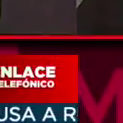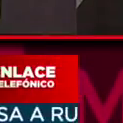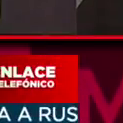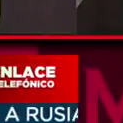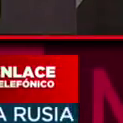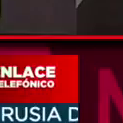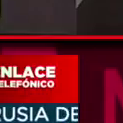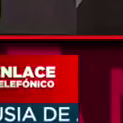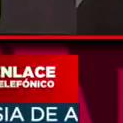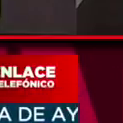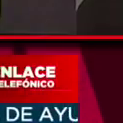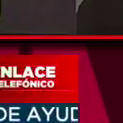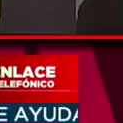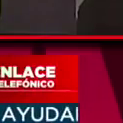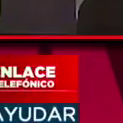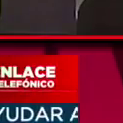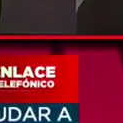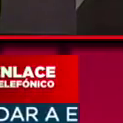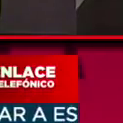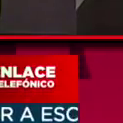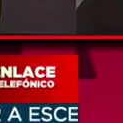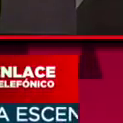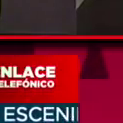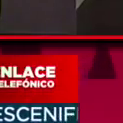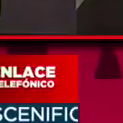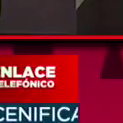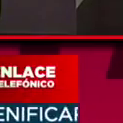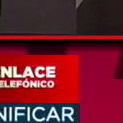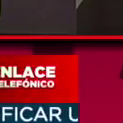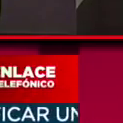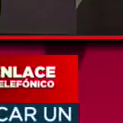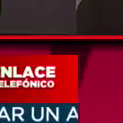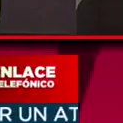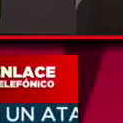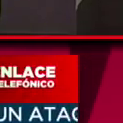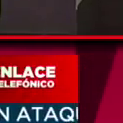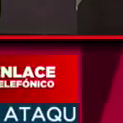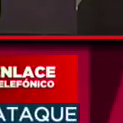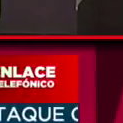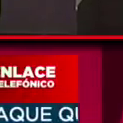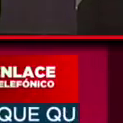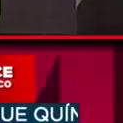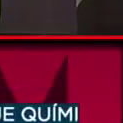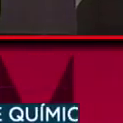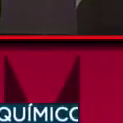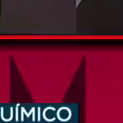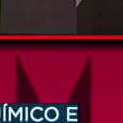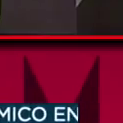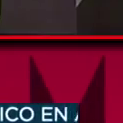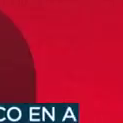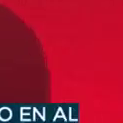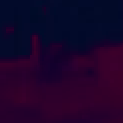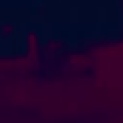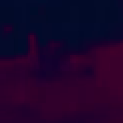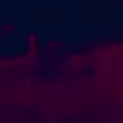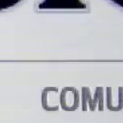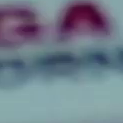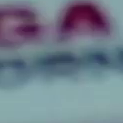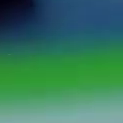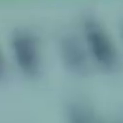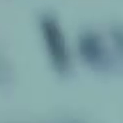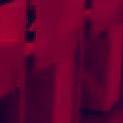Estamos atentos de este discurso. Que estés muy bien. Hasta luego, muy buenos días. Y